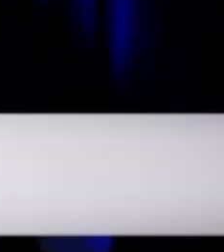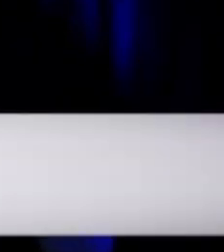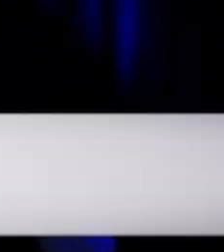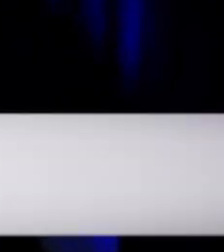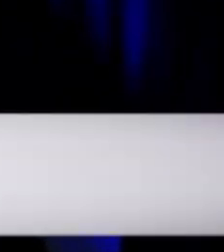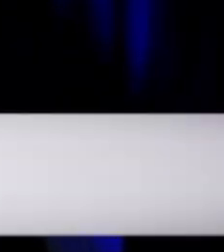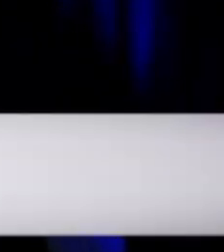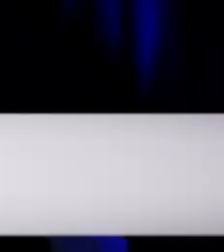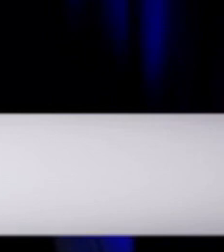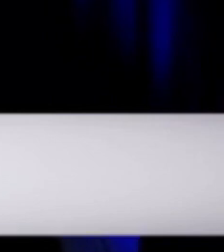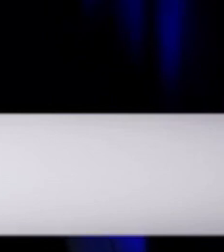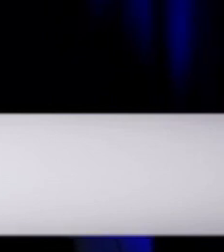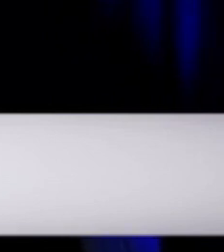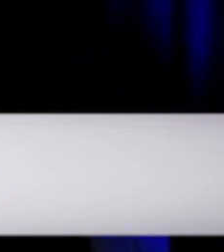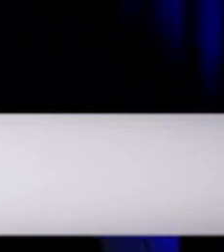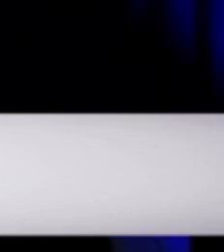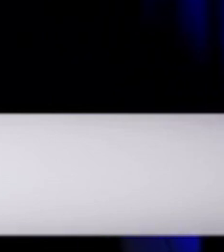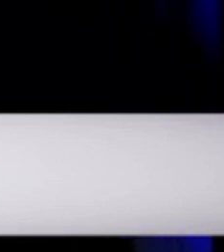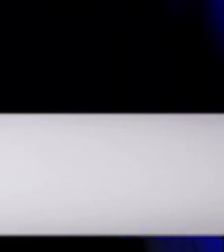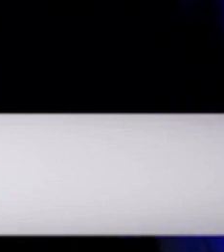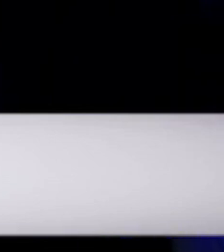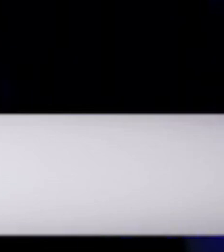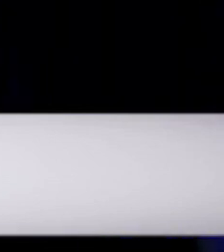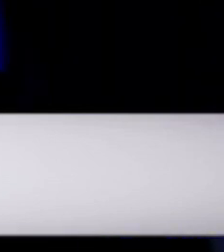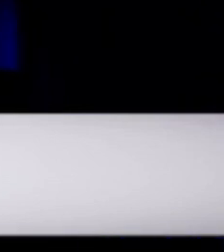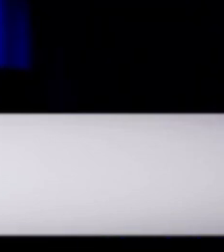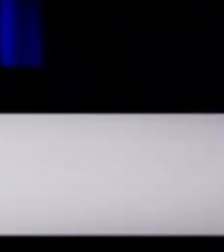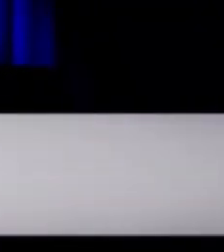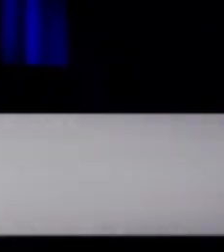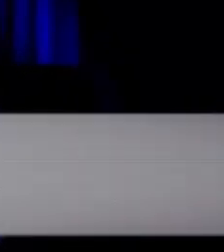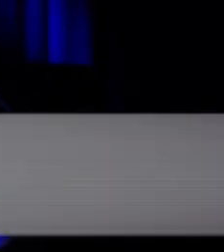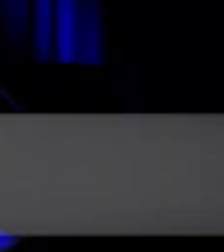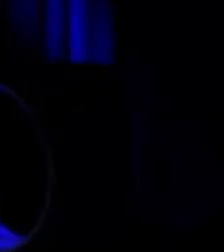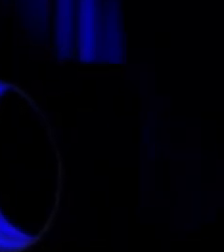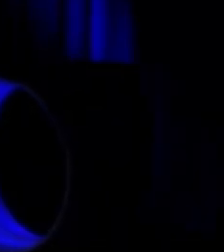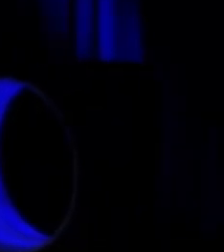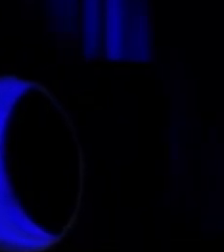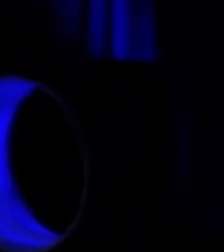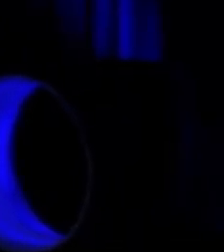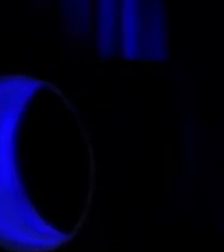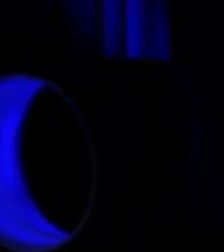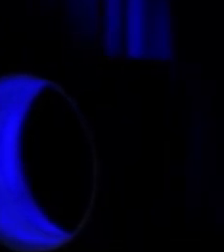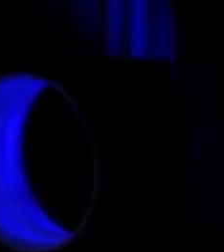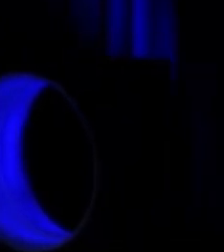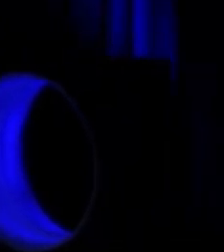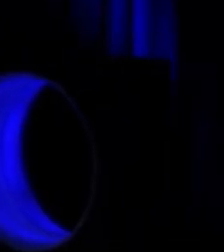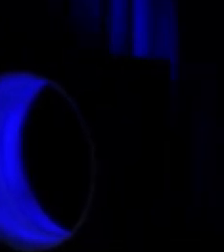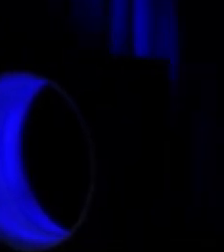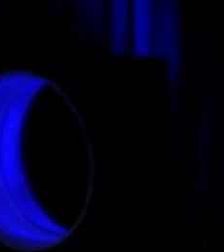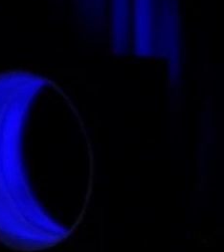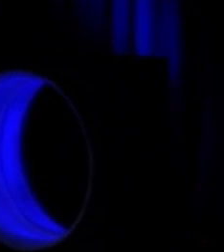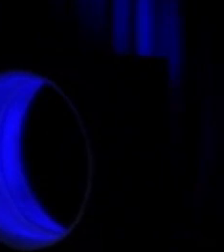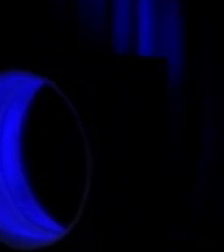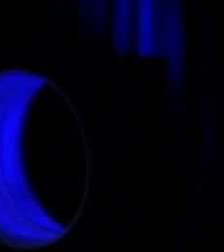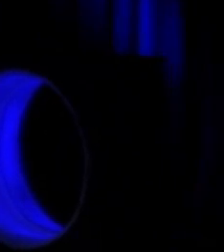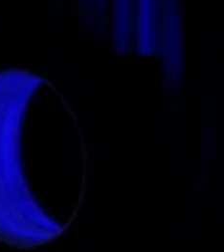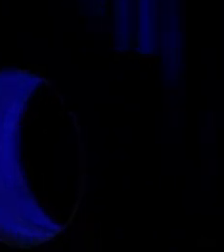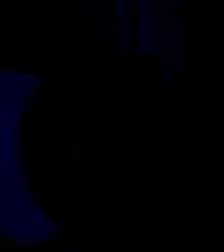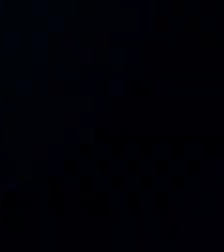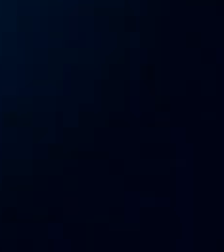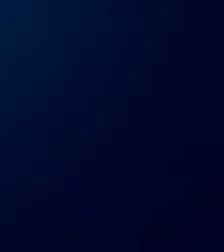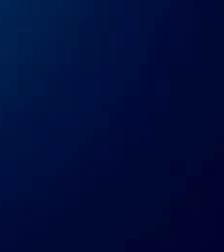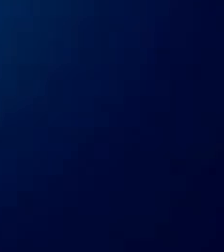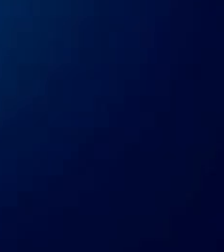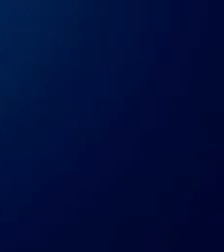especial. Que celebremos juntos el Día del Amor y la Amistad, aquí en su casa, El Cinar. Ya saben, tenemos una cita este 14 de febrero.